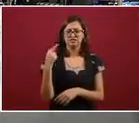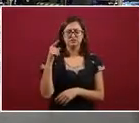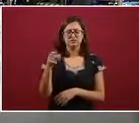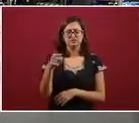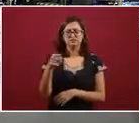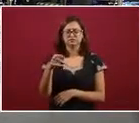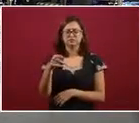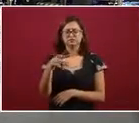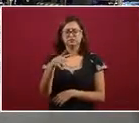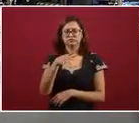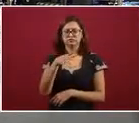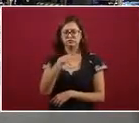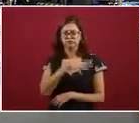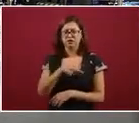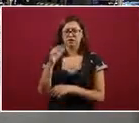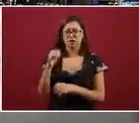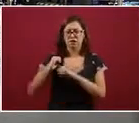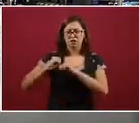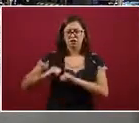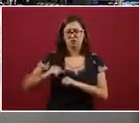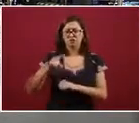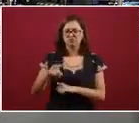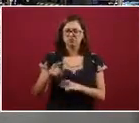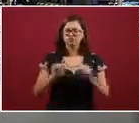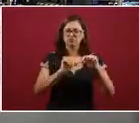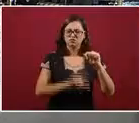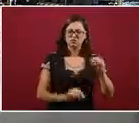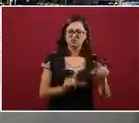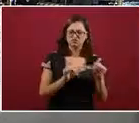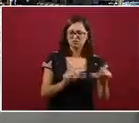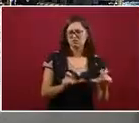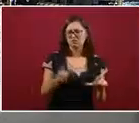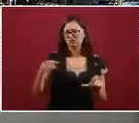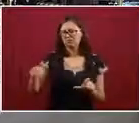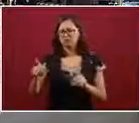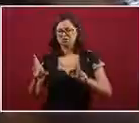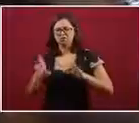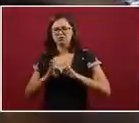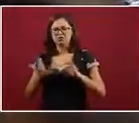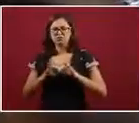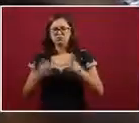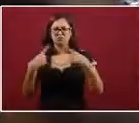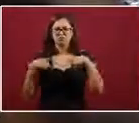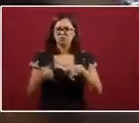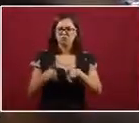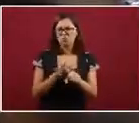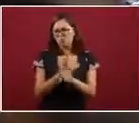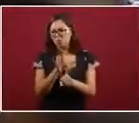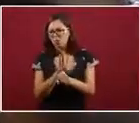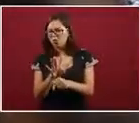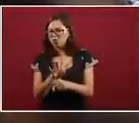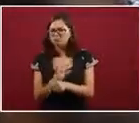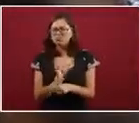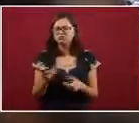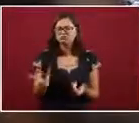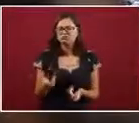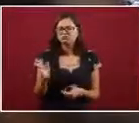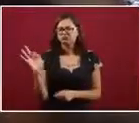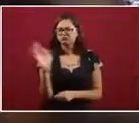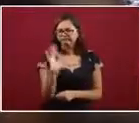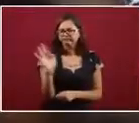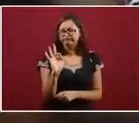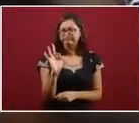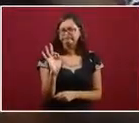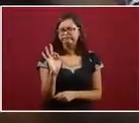coronel, y bueno, pues preguntarle, a la par de la Guardia Nacional, ¿cuál va a ser el papel del ejército mexicano? Si hay preocupación incluso